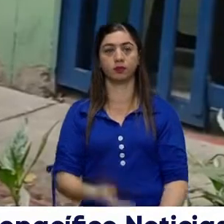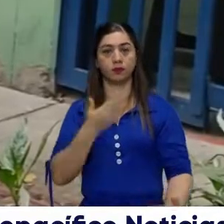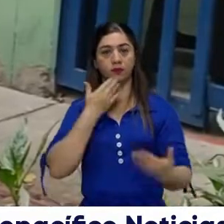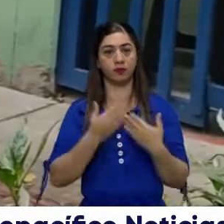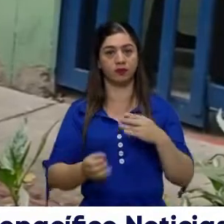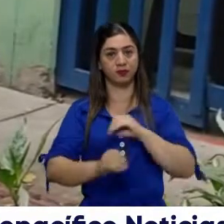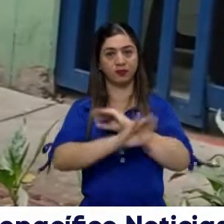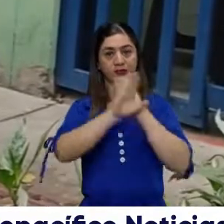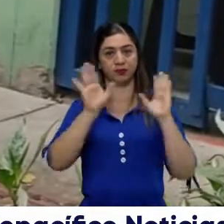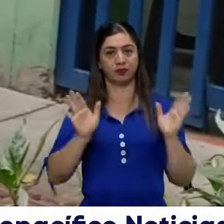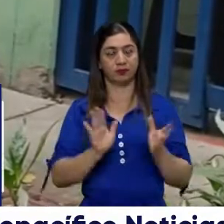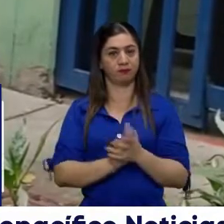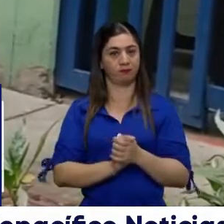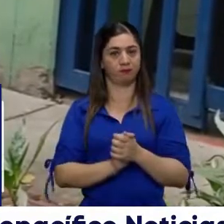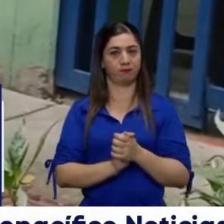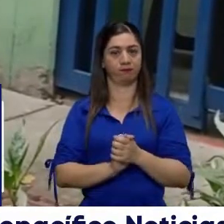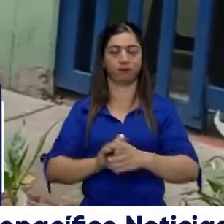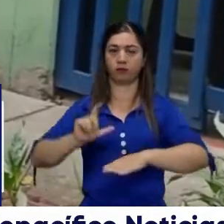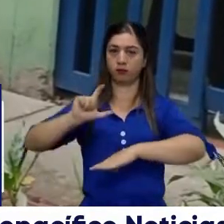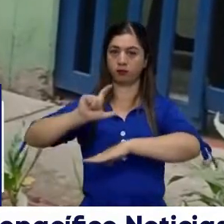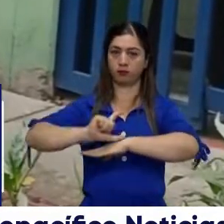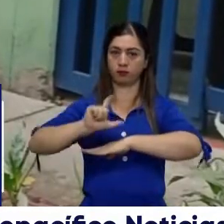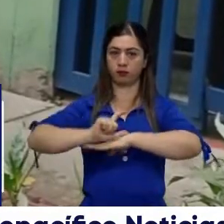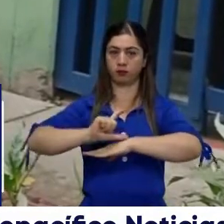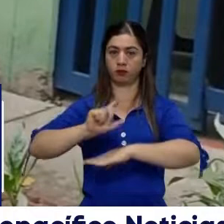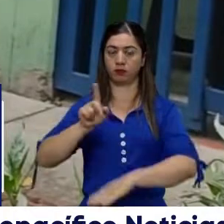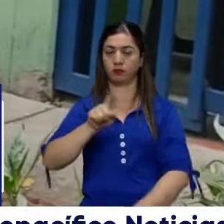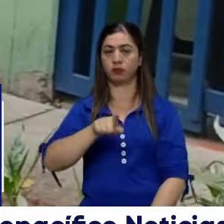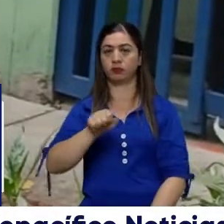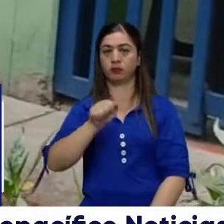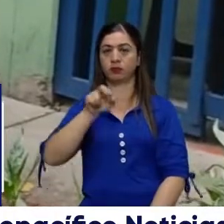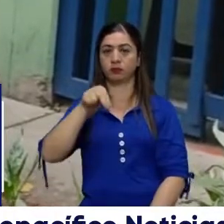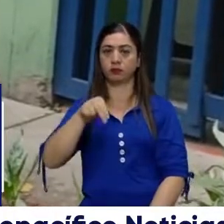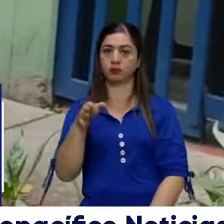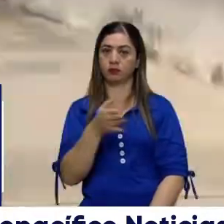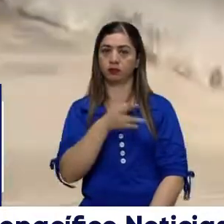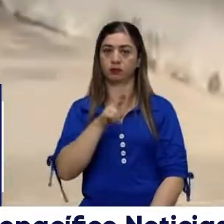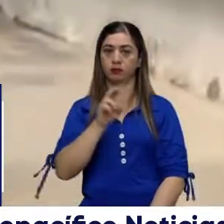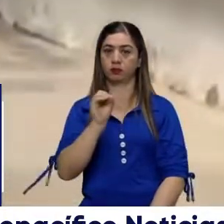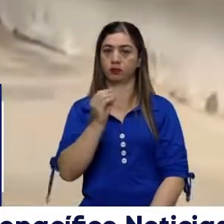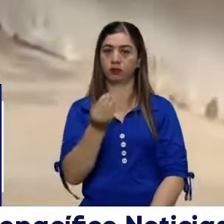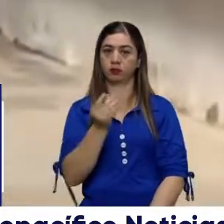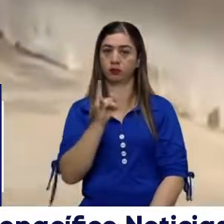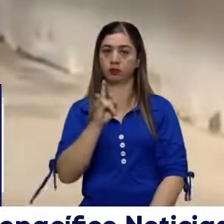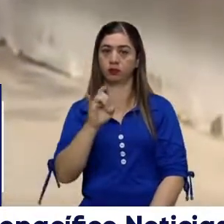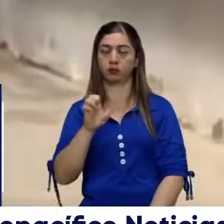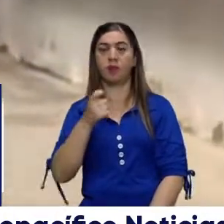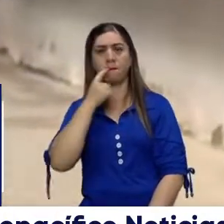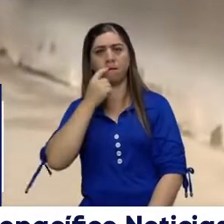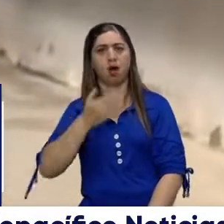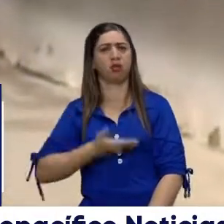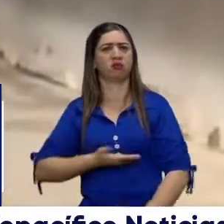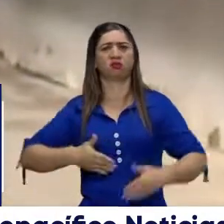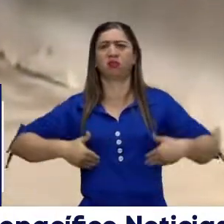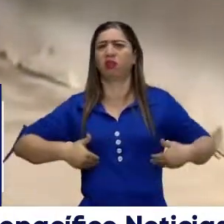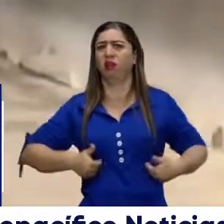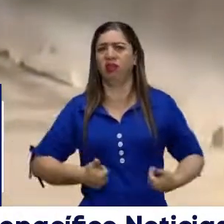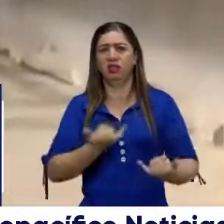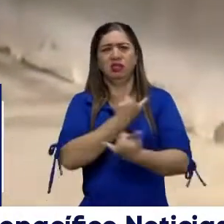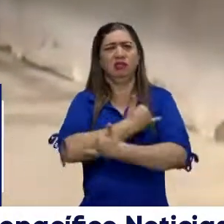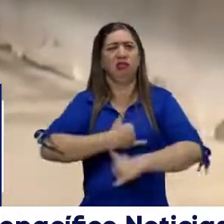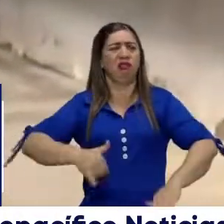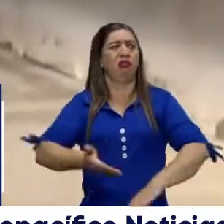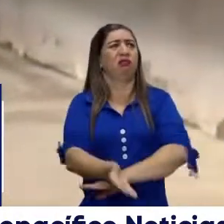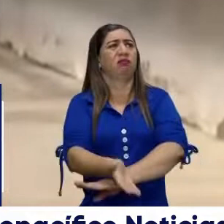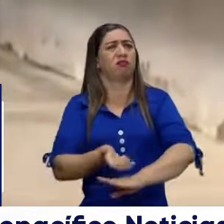Muy buenos días. Se trata de la institución educativa San Roque de la Frontera en el municipio de Jurado. Los padres de familia se cansaron de tantas exigencias,